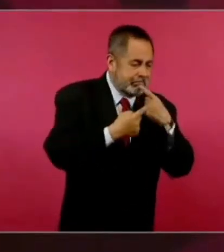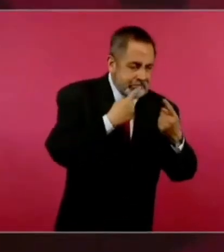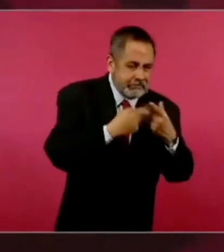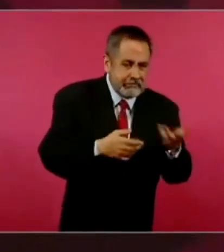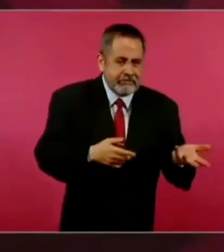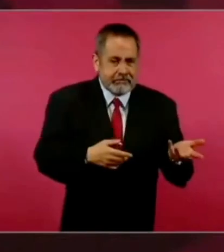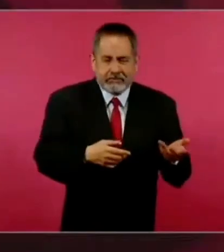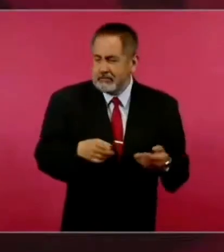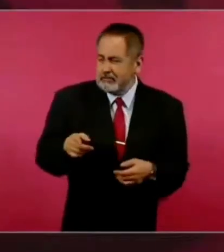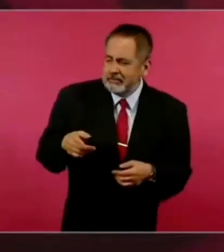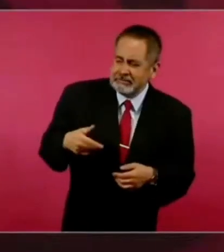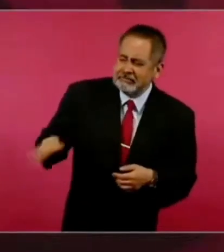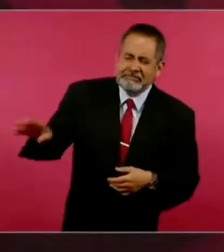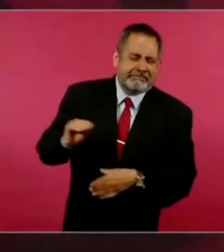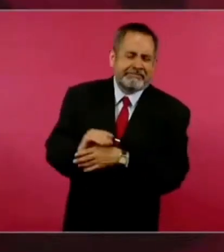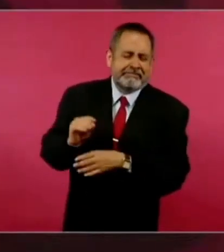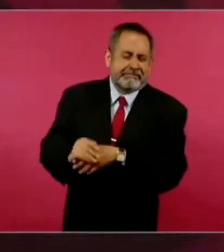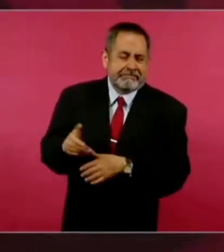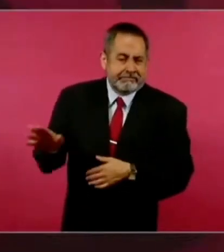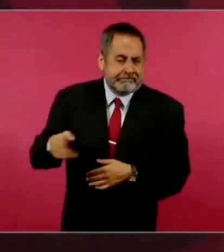de que nos iban a batear.